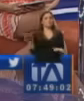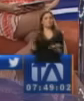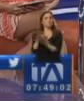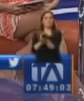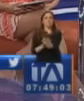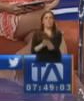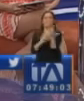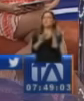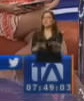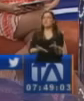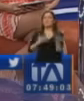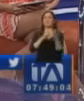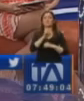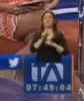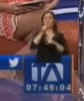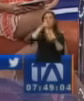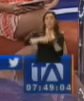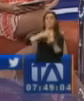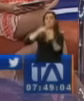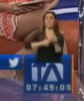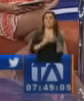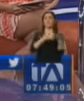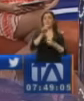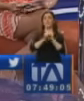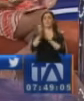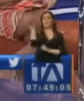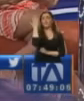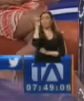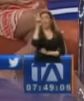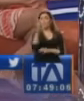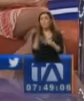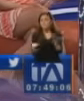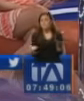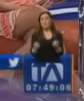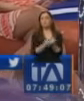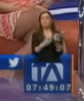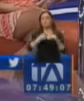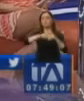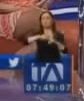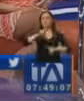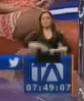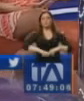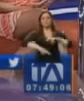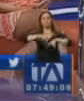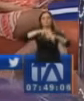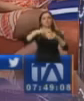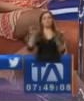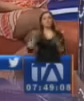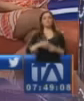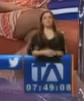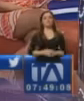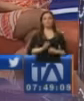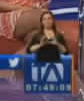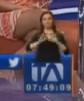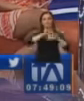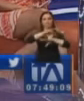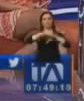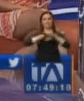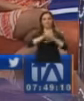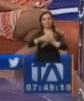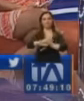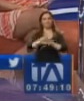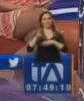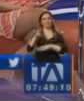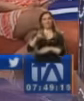y tan anunciado? Ya llevamos algunos meses esperando. Hace un año se anunció incluso que empezaba ya la construcción. Bueno, conversaremos sobre el tema luego